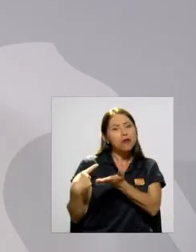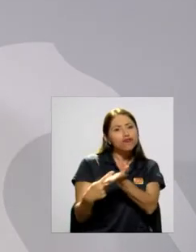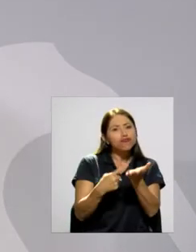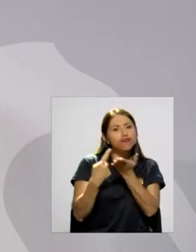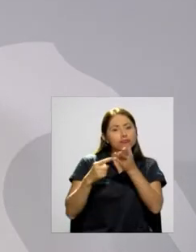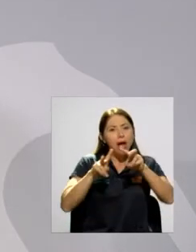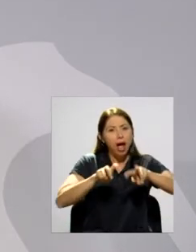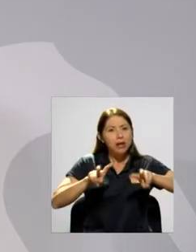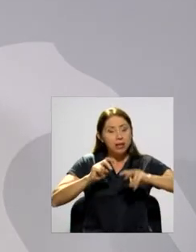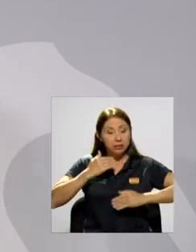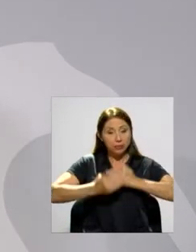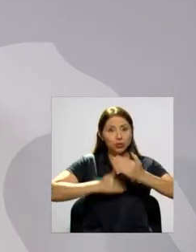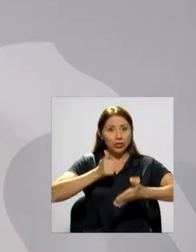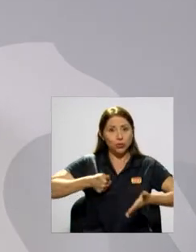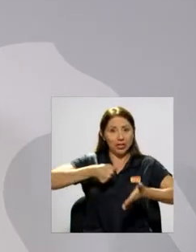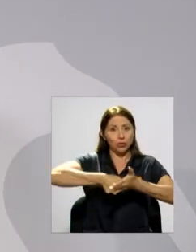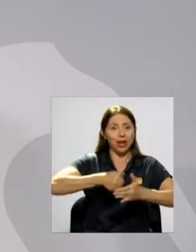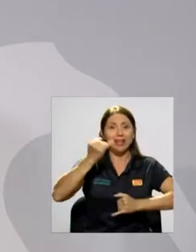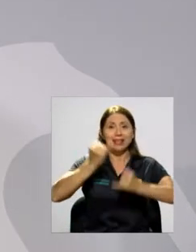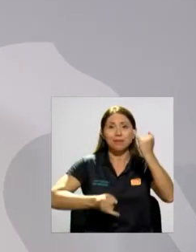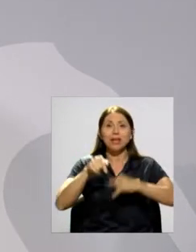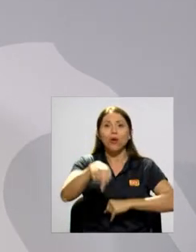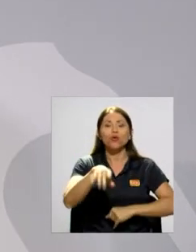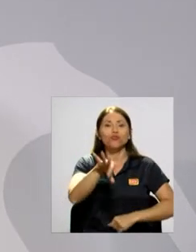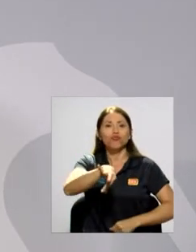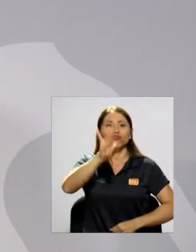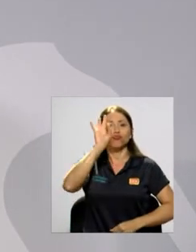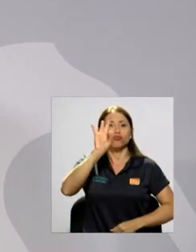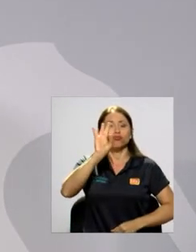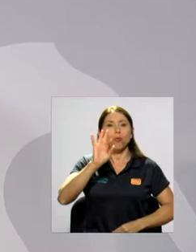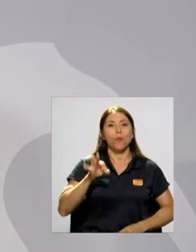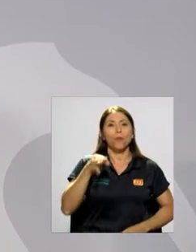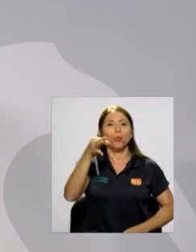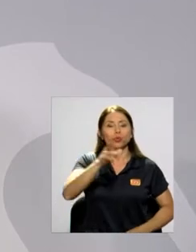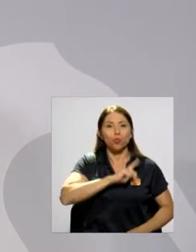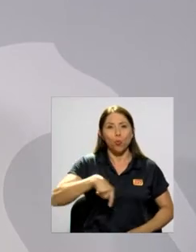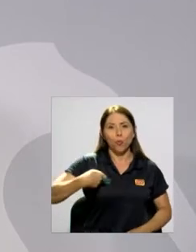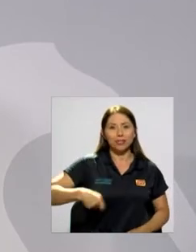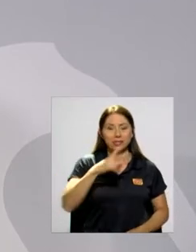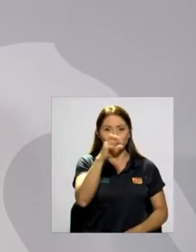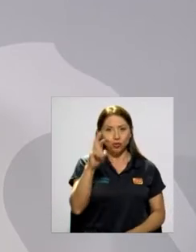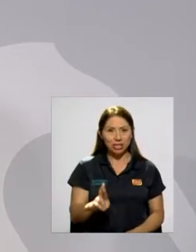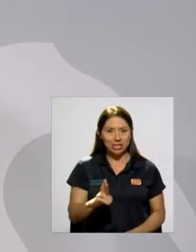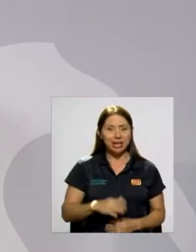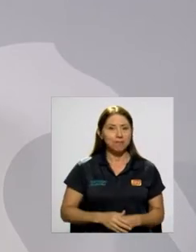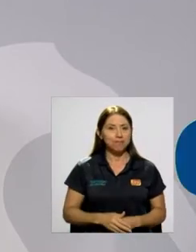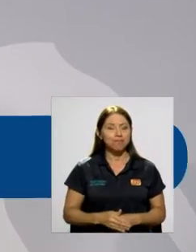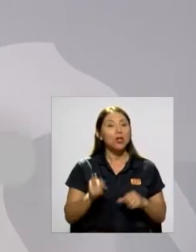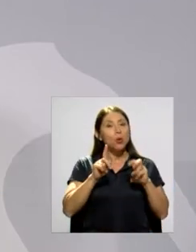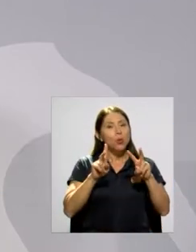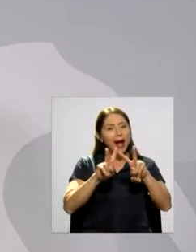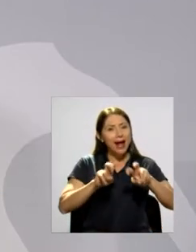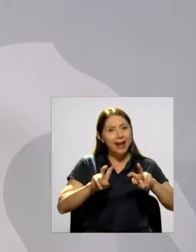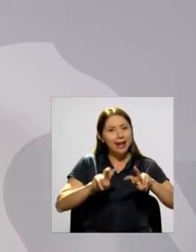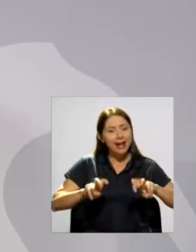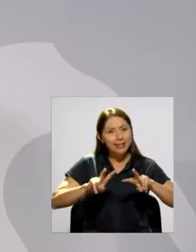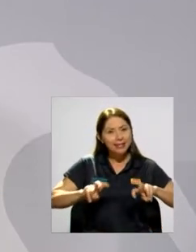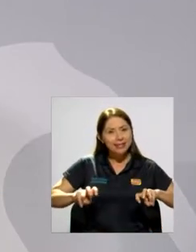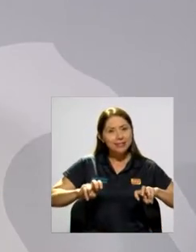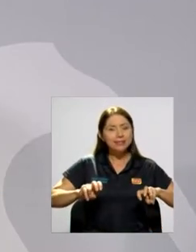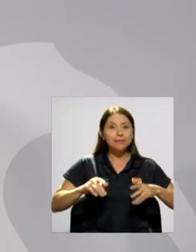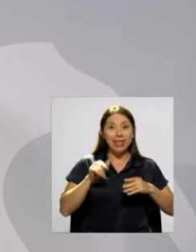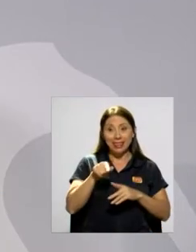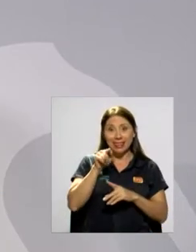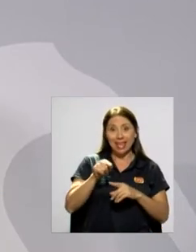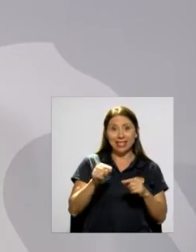proceso electoral que culmina hoy con la elección del próximo presidente de Costa Rica. Y bueno, un análisis de esta